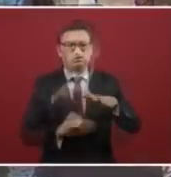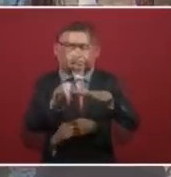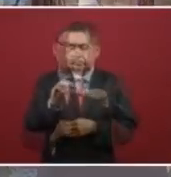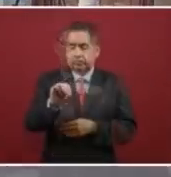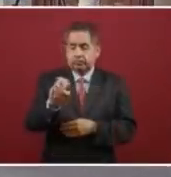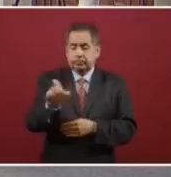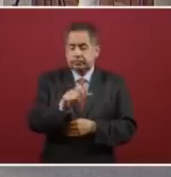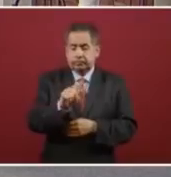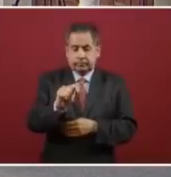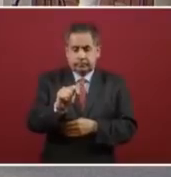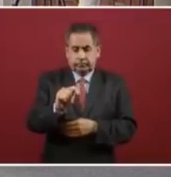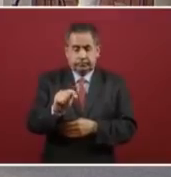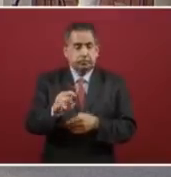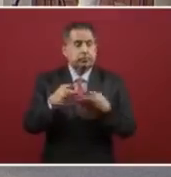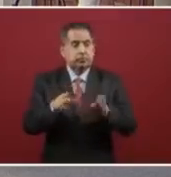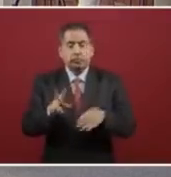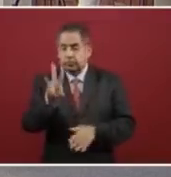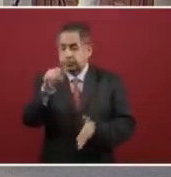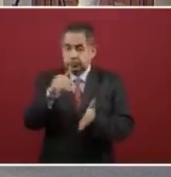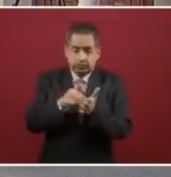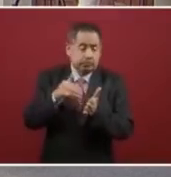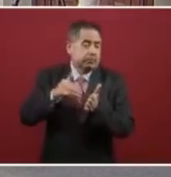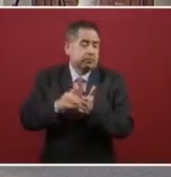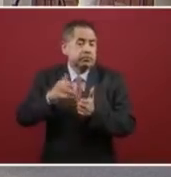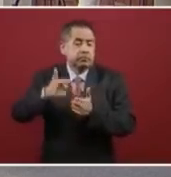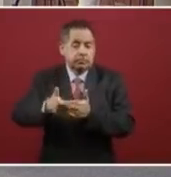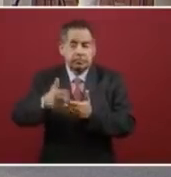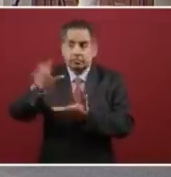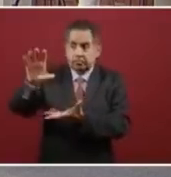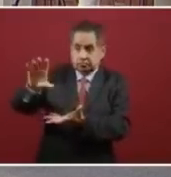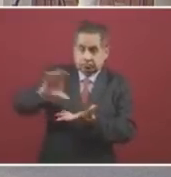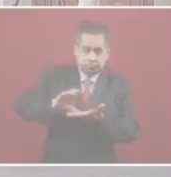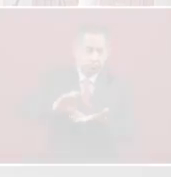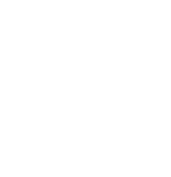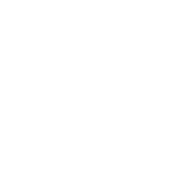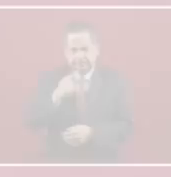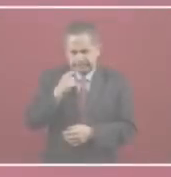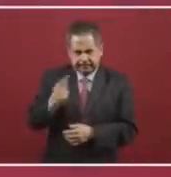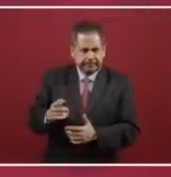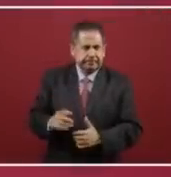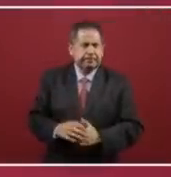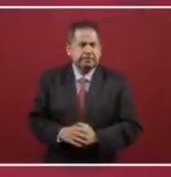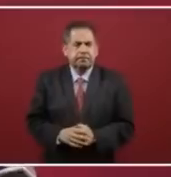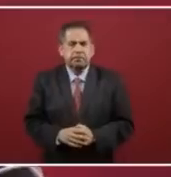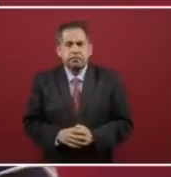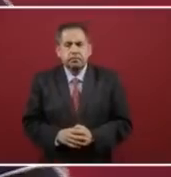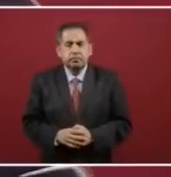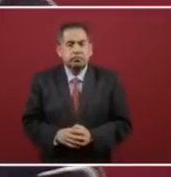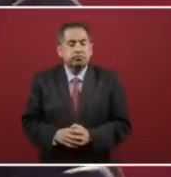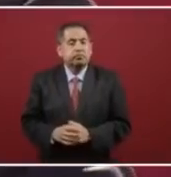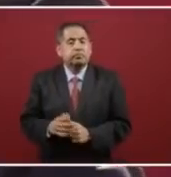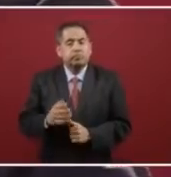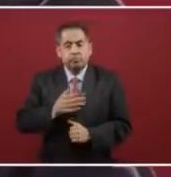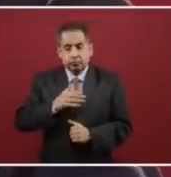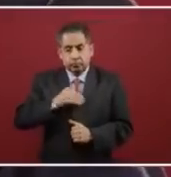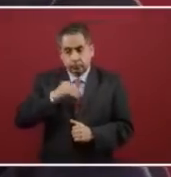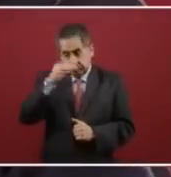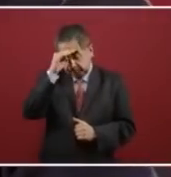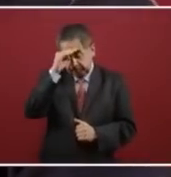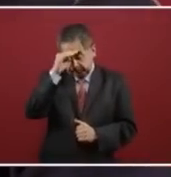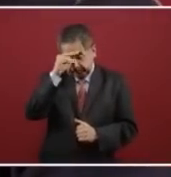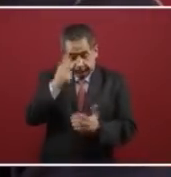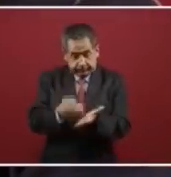urrutia donde se habló de la reforma laboral señaló que hay avances importantes pienso que debe de